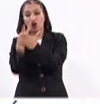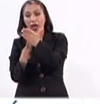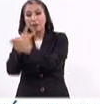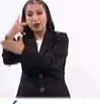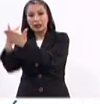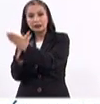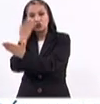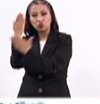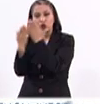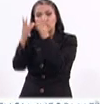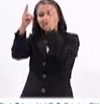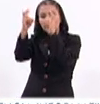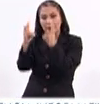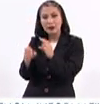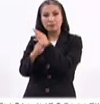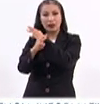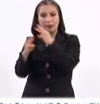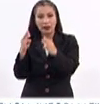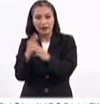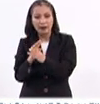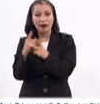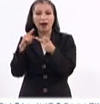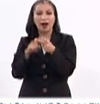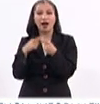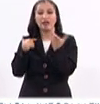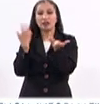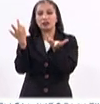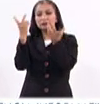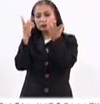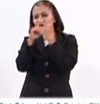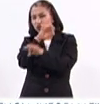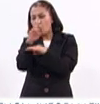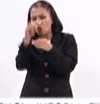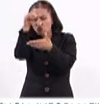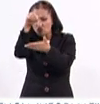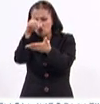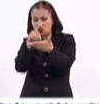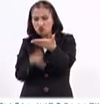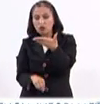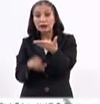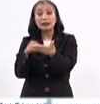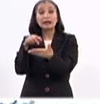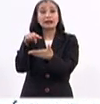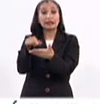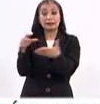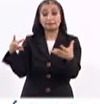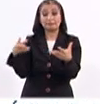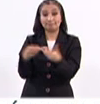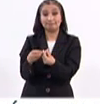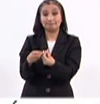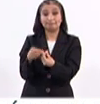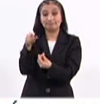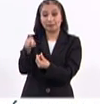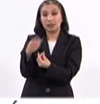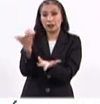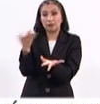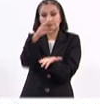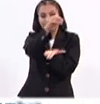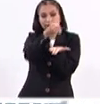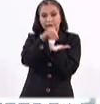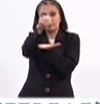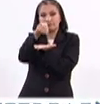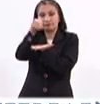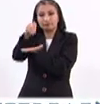y programas, los materiales, los contenidos, y obviamente esto pues lo